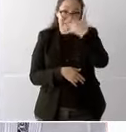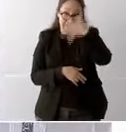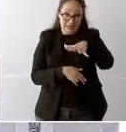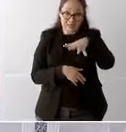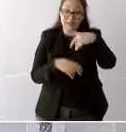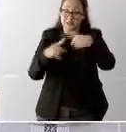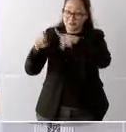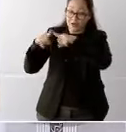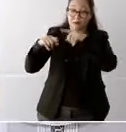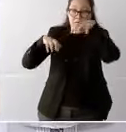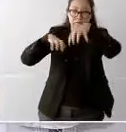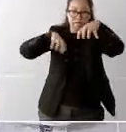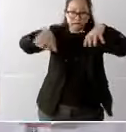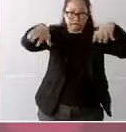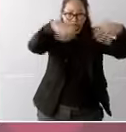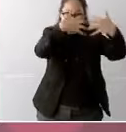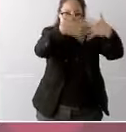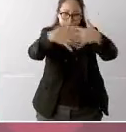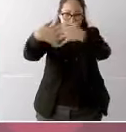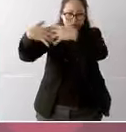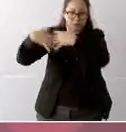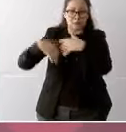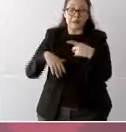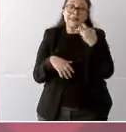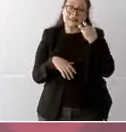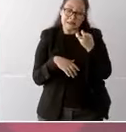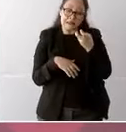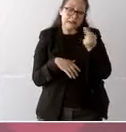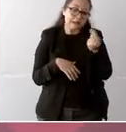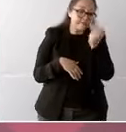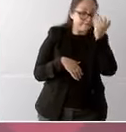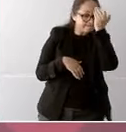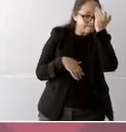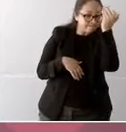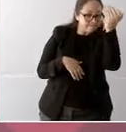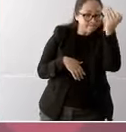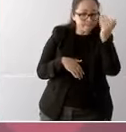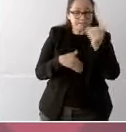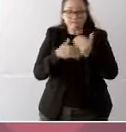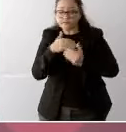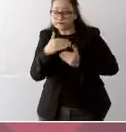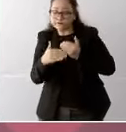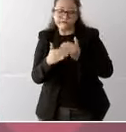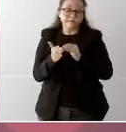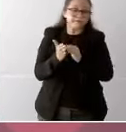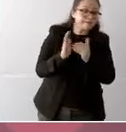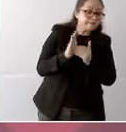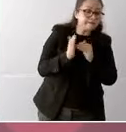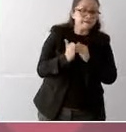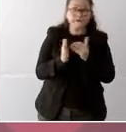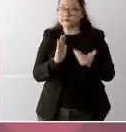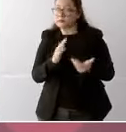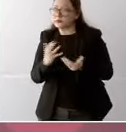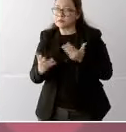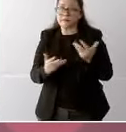Queremos, porque esto tiene que ver con tiempo, que dejemos